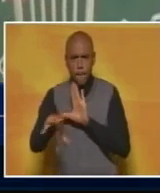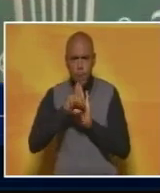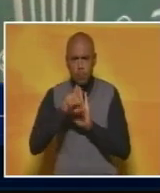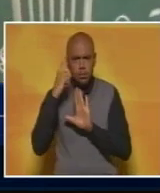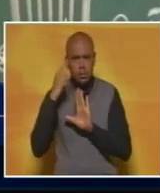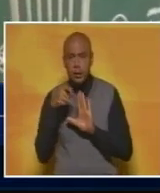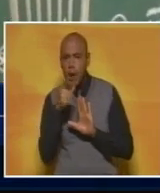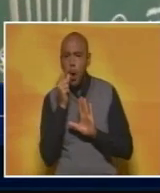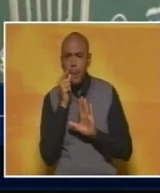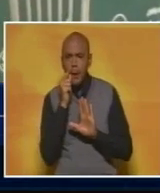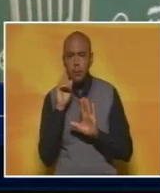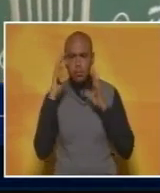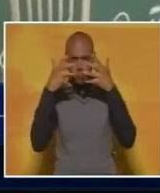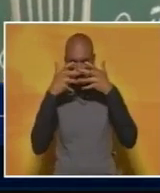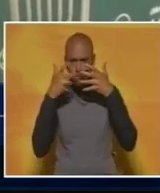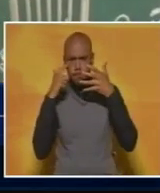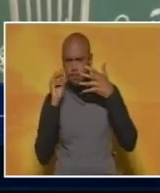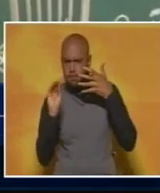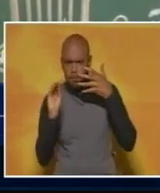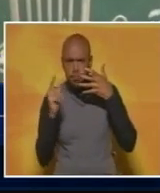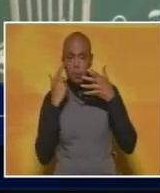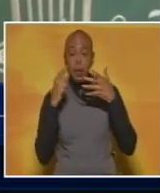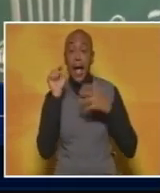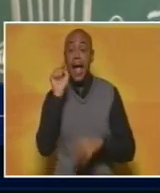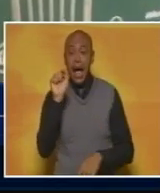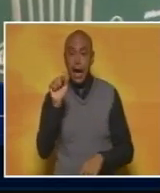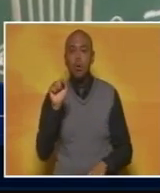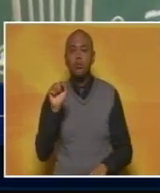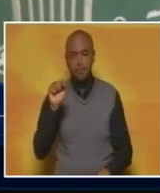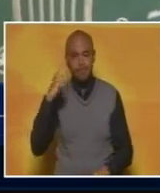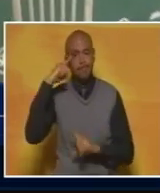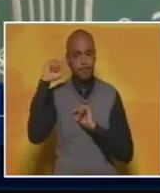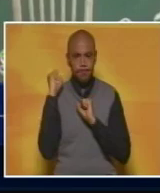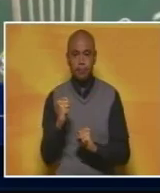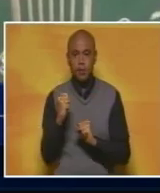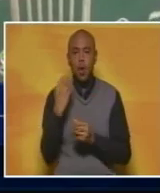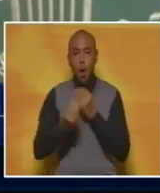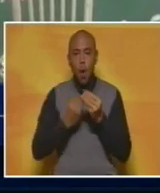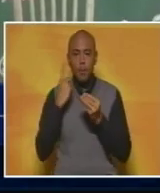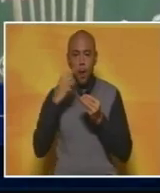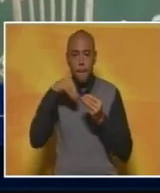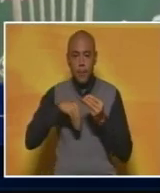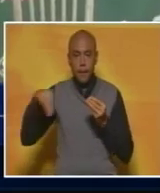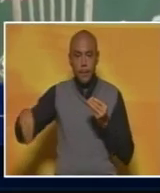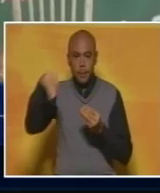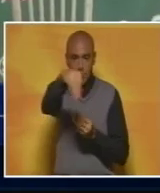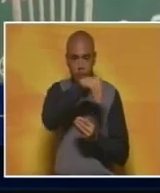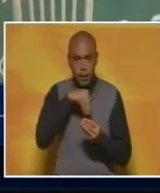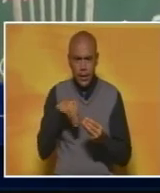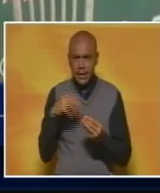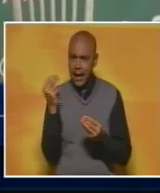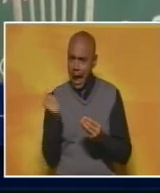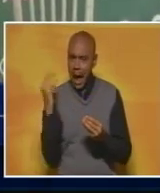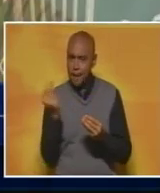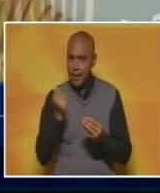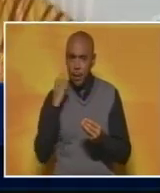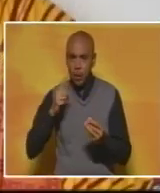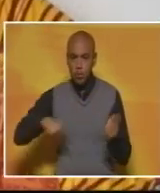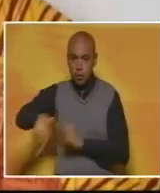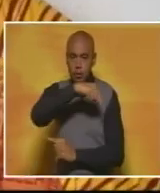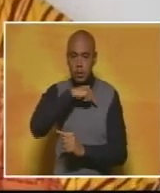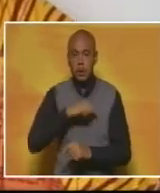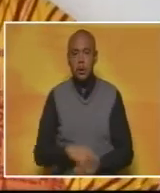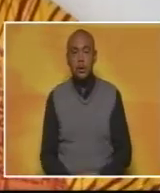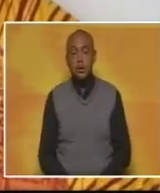de ellos, hicieron un gran trabajo. Fueron capaces de ejecutar las esquinas cambiar velocidades y elevar cuando tenían que elevar. Hemos